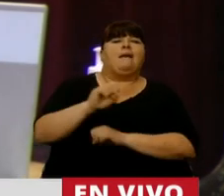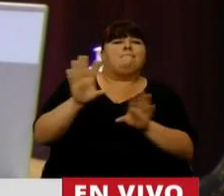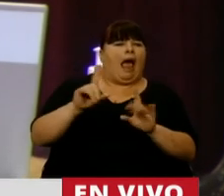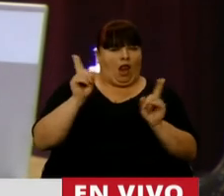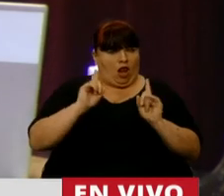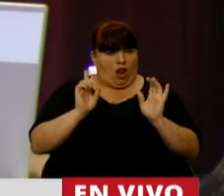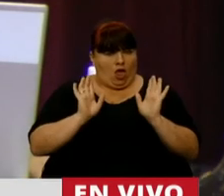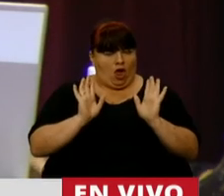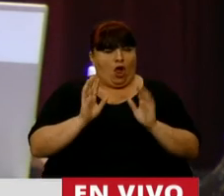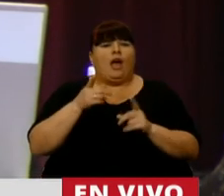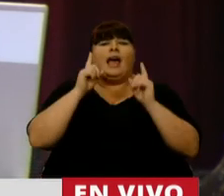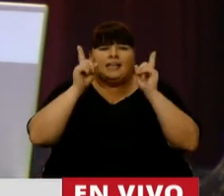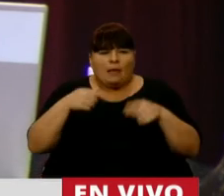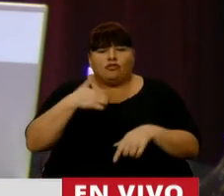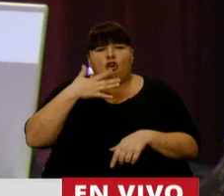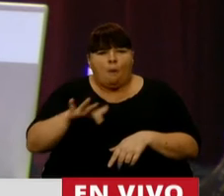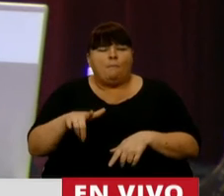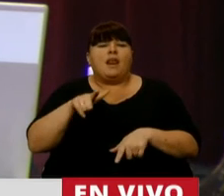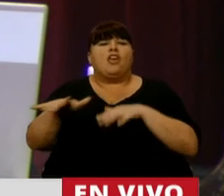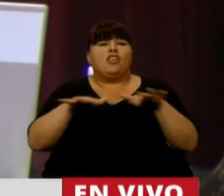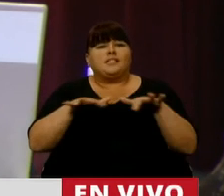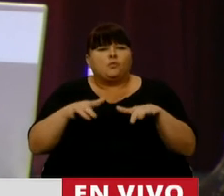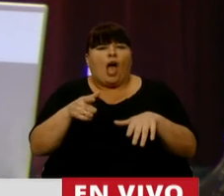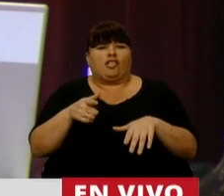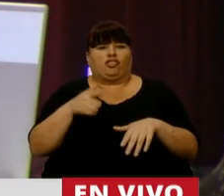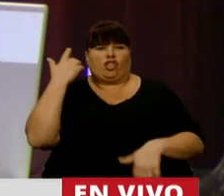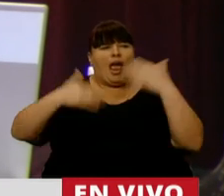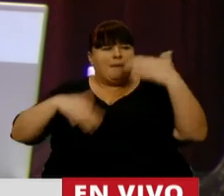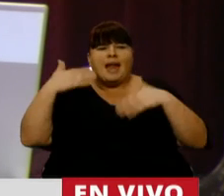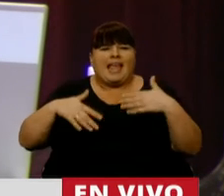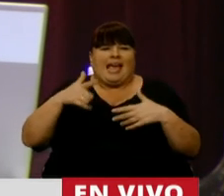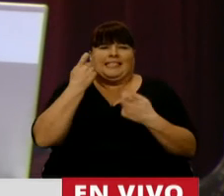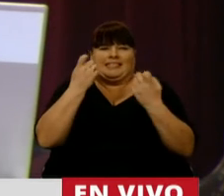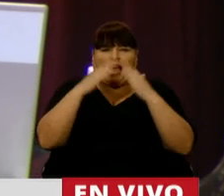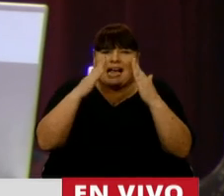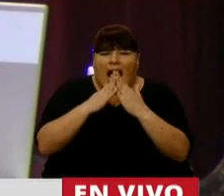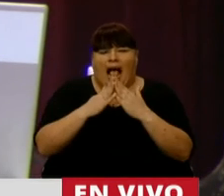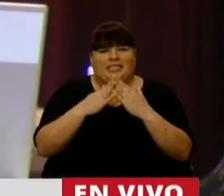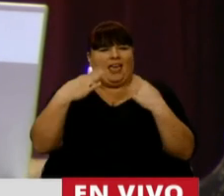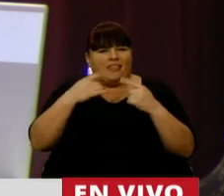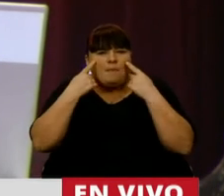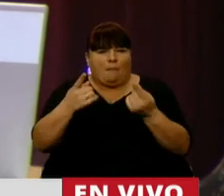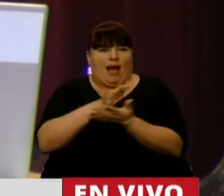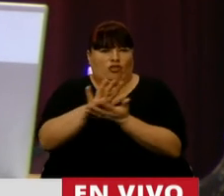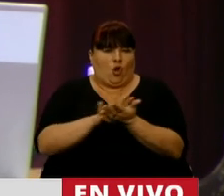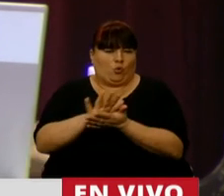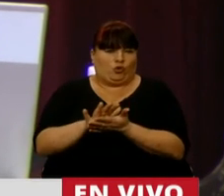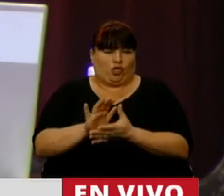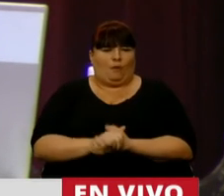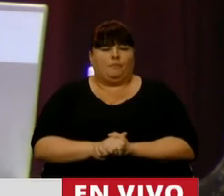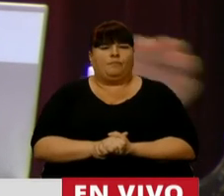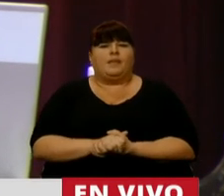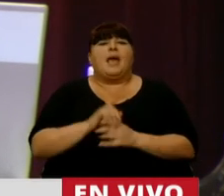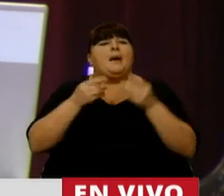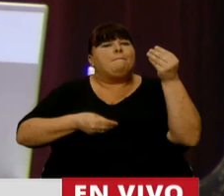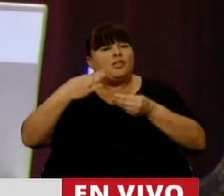para nada, porque también entiendo que hay una situación de emergencia habitacional que tenemos que atender. Diputada, y el